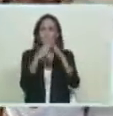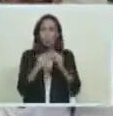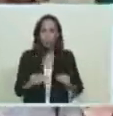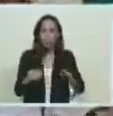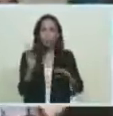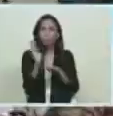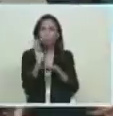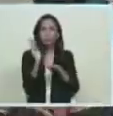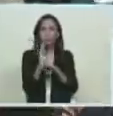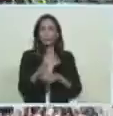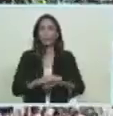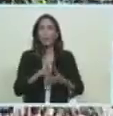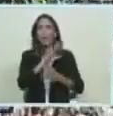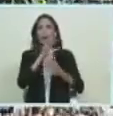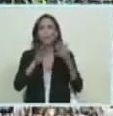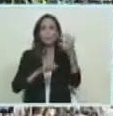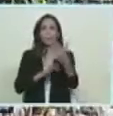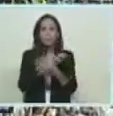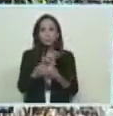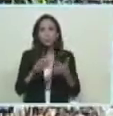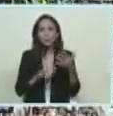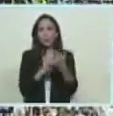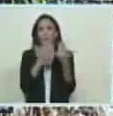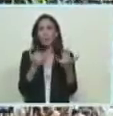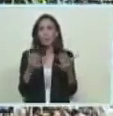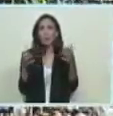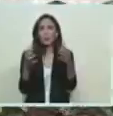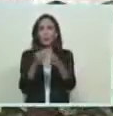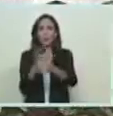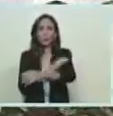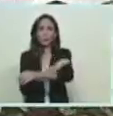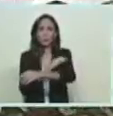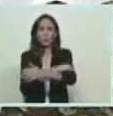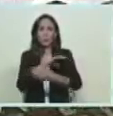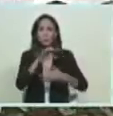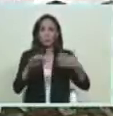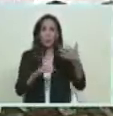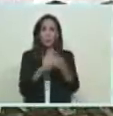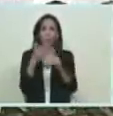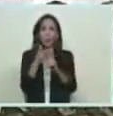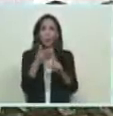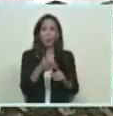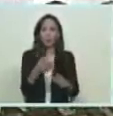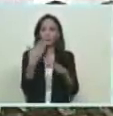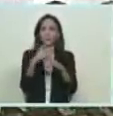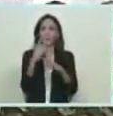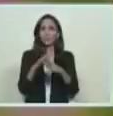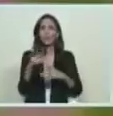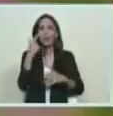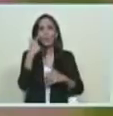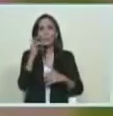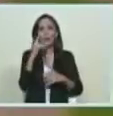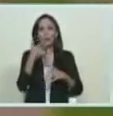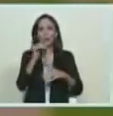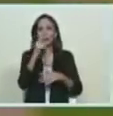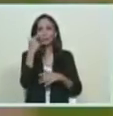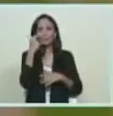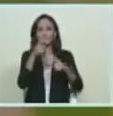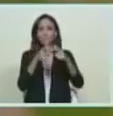venezolana. Frente a la maldad de la derecha, carnet de la patria. Miren lo que tengo aquí.